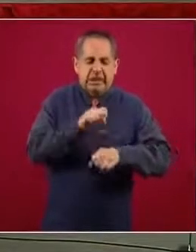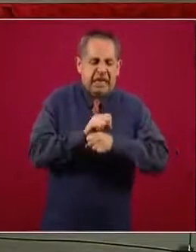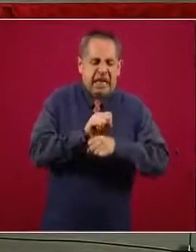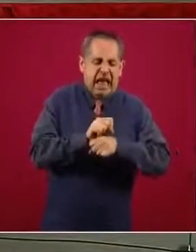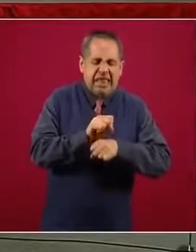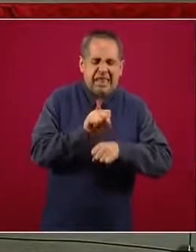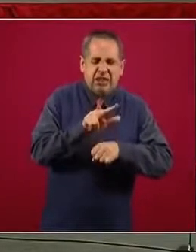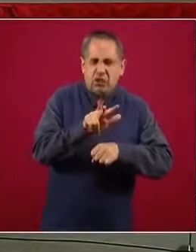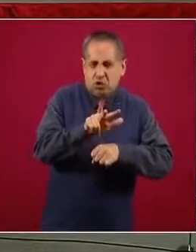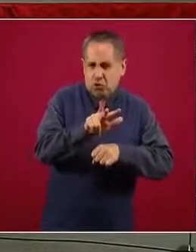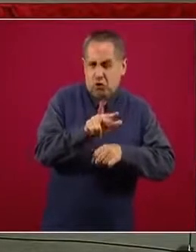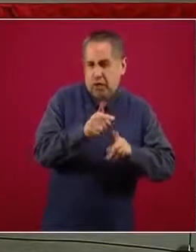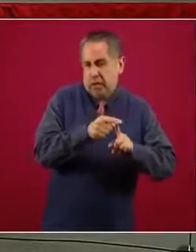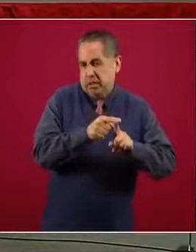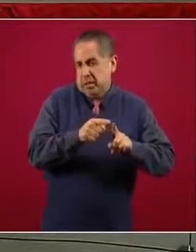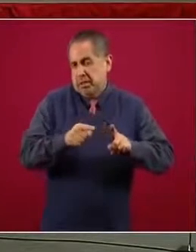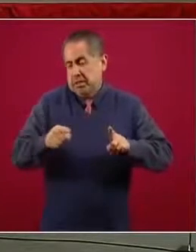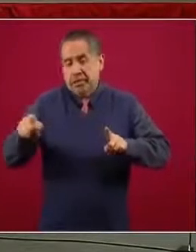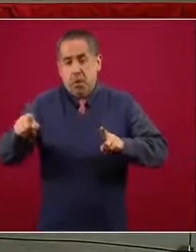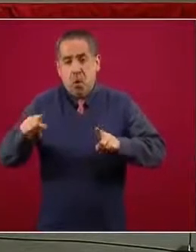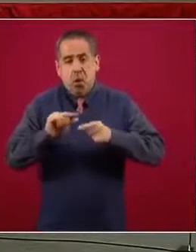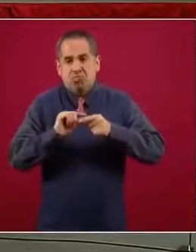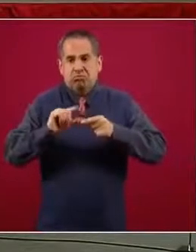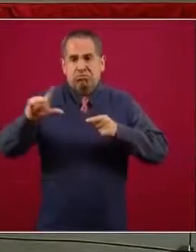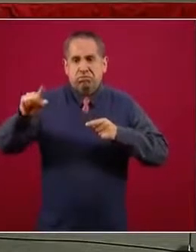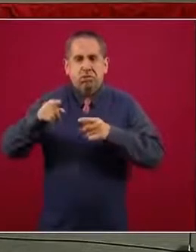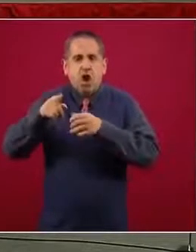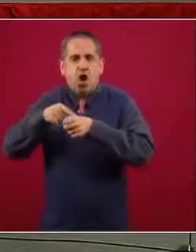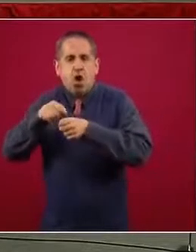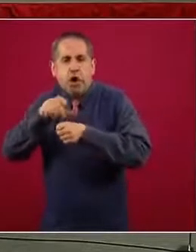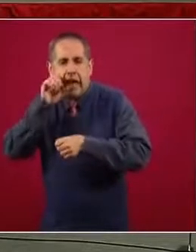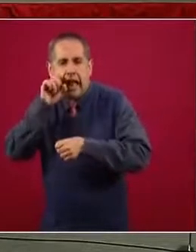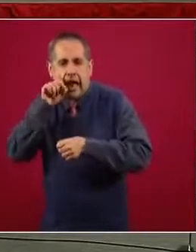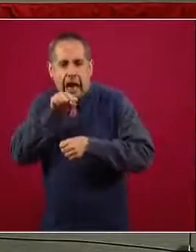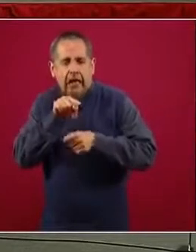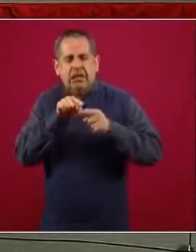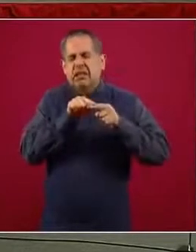semana 18 y es la curva de color naranja oscuro